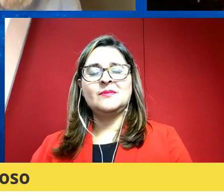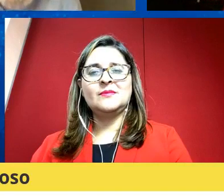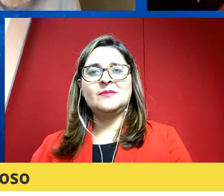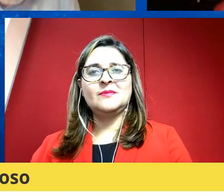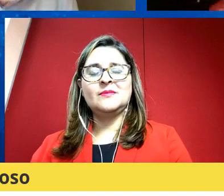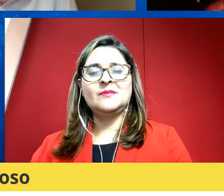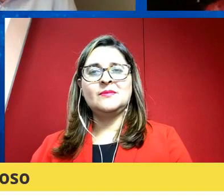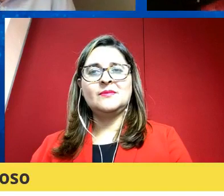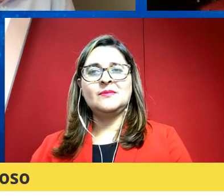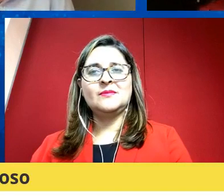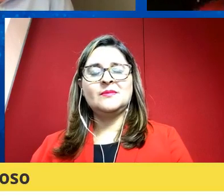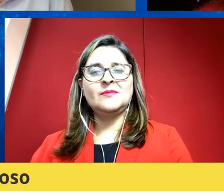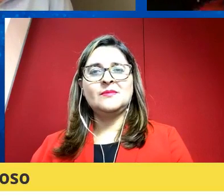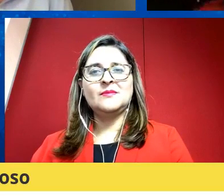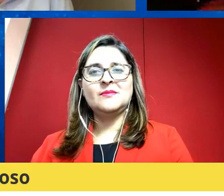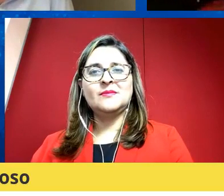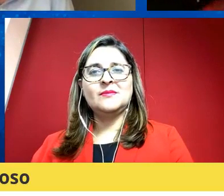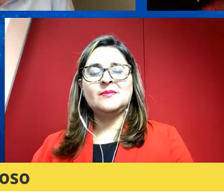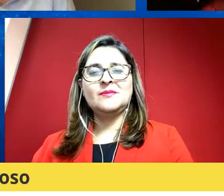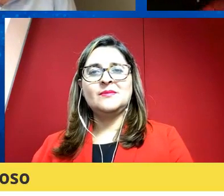como decía un amigo, además,